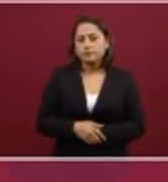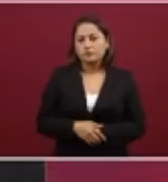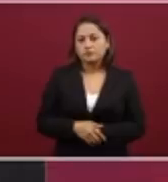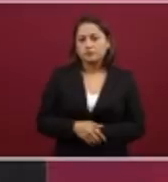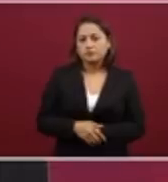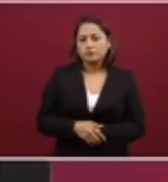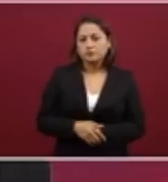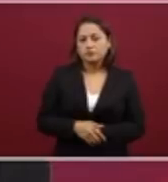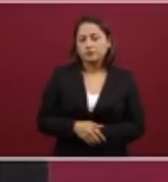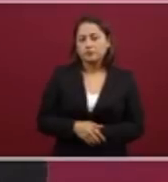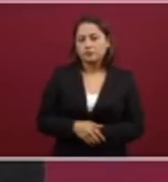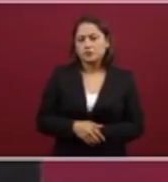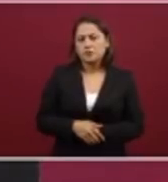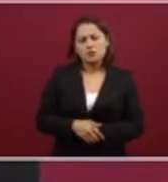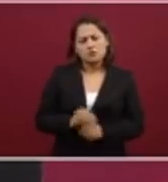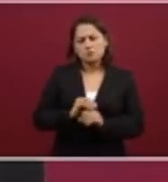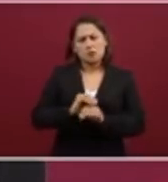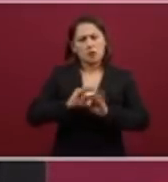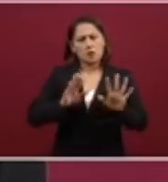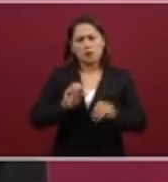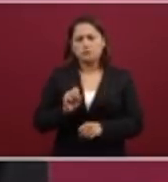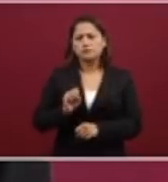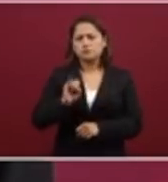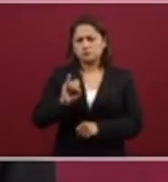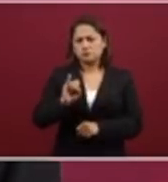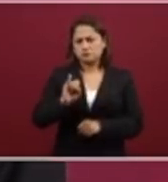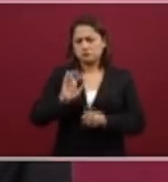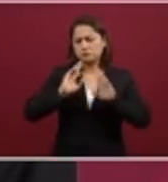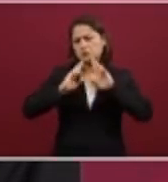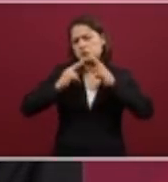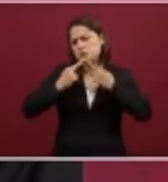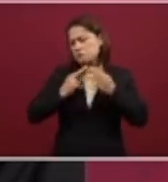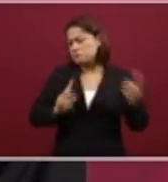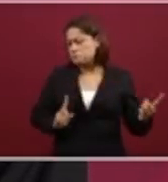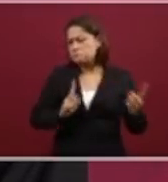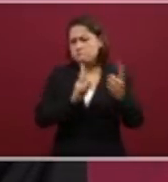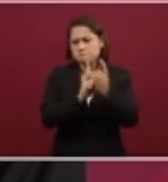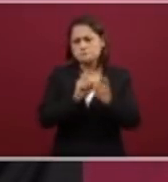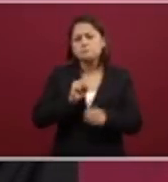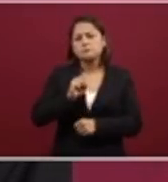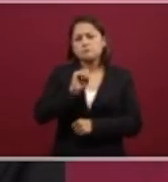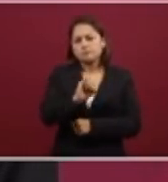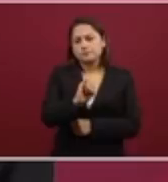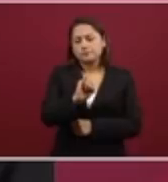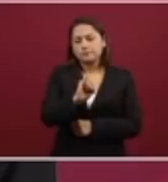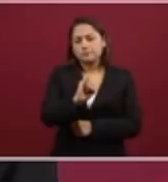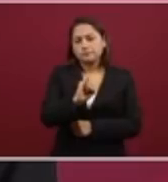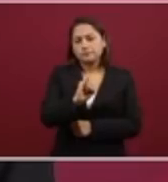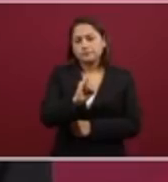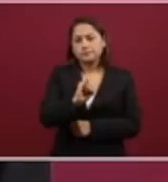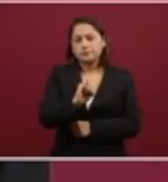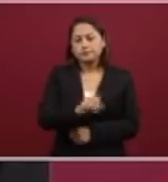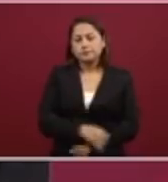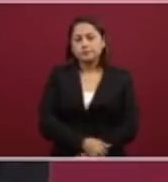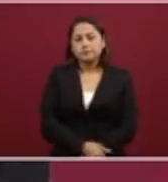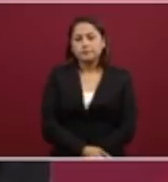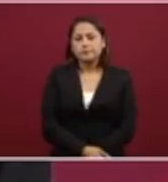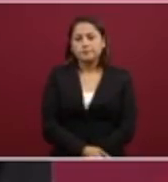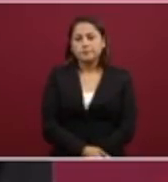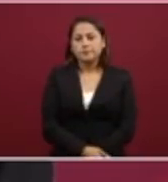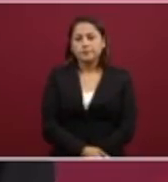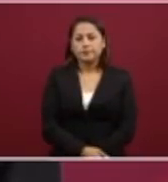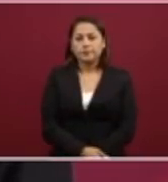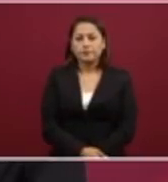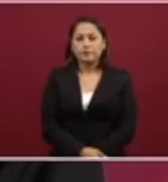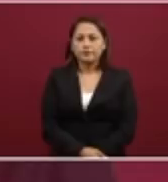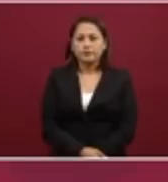podría darse este encuentro. Lo que siempre hemos sostenido es de que vamos